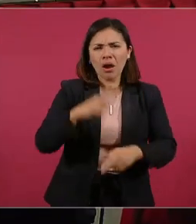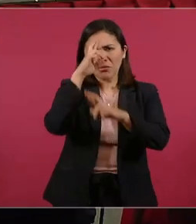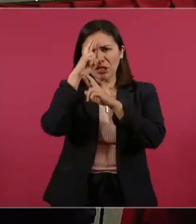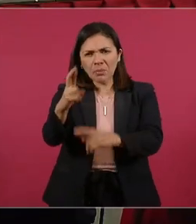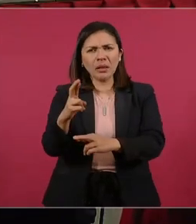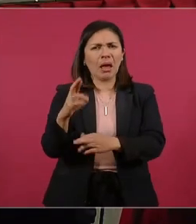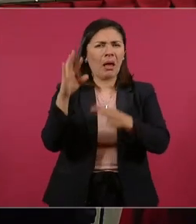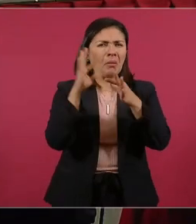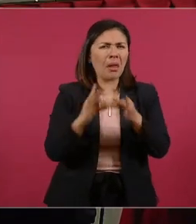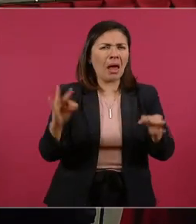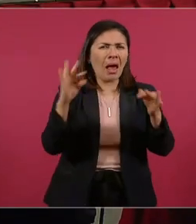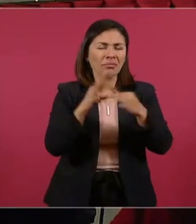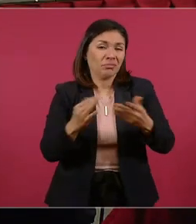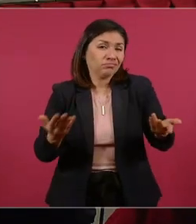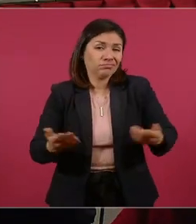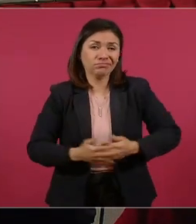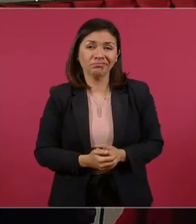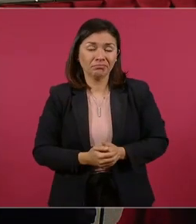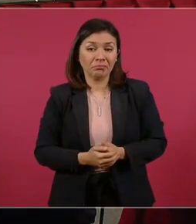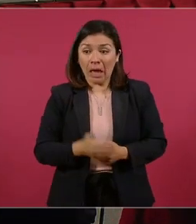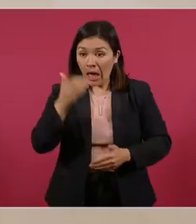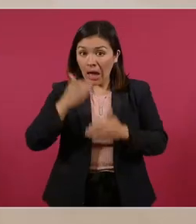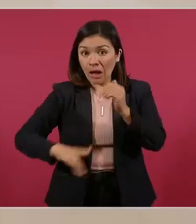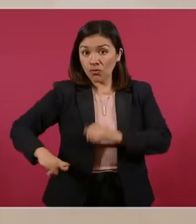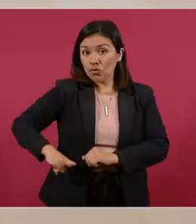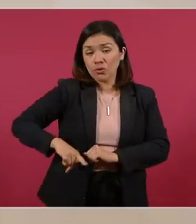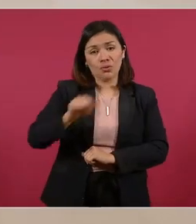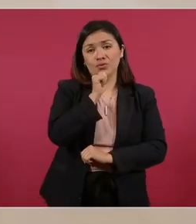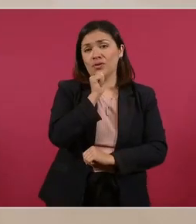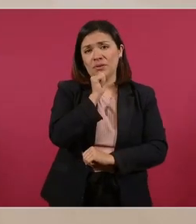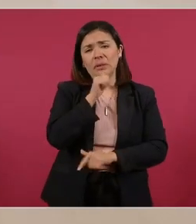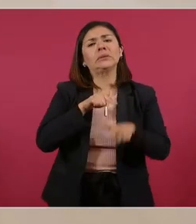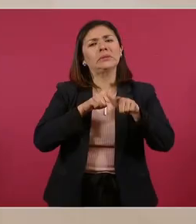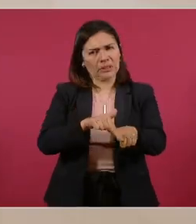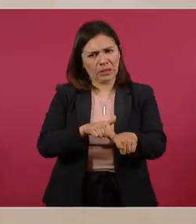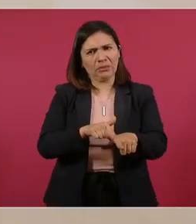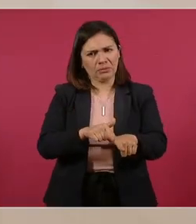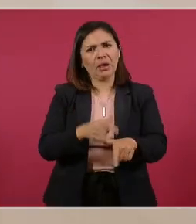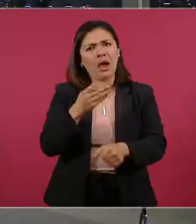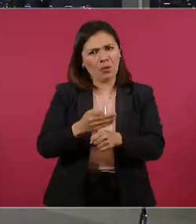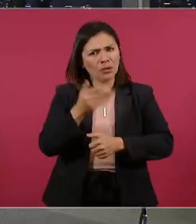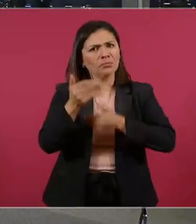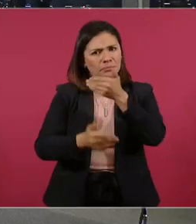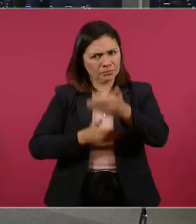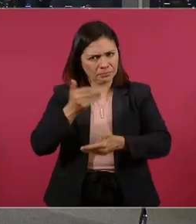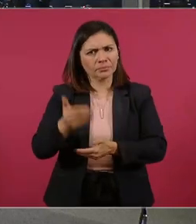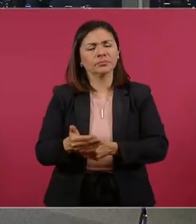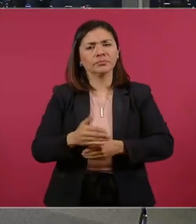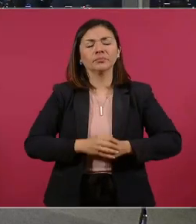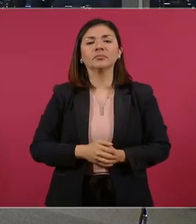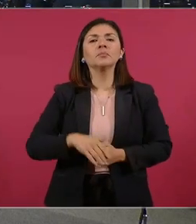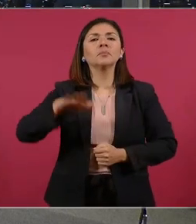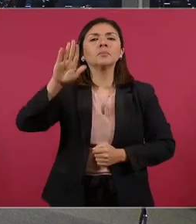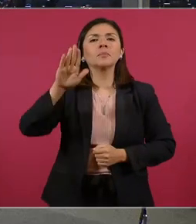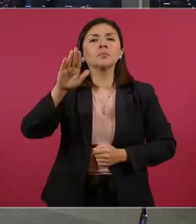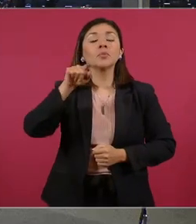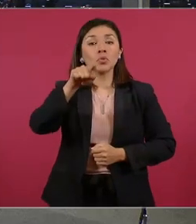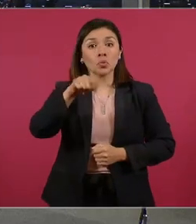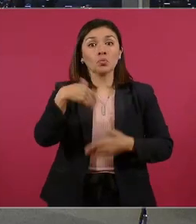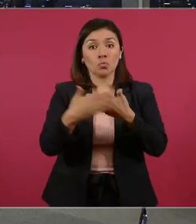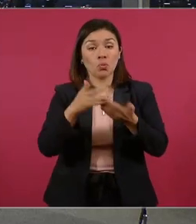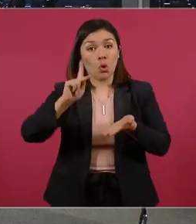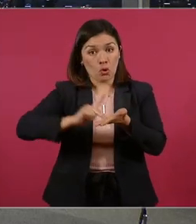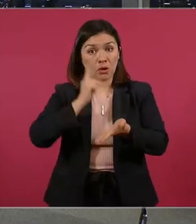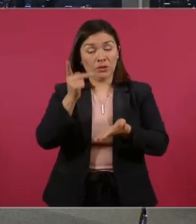todavía no terminamos, vamos a seguir. Se va avanzando, bastante. ¿Va a presentar otro avance del